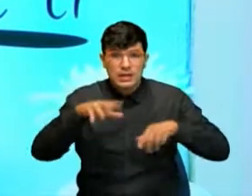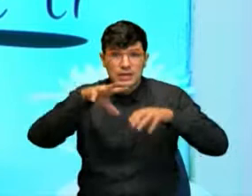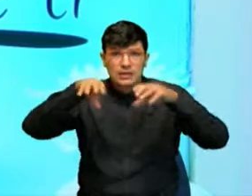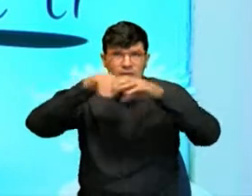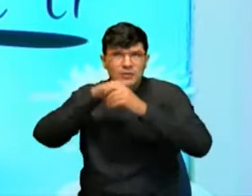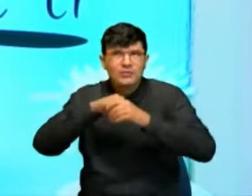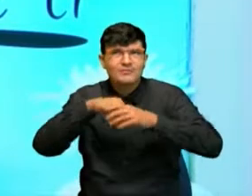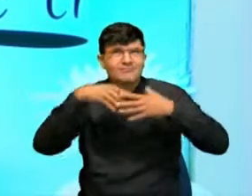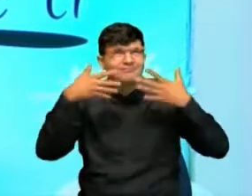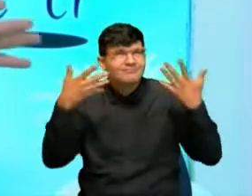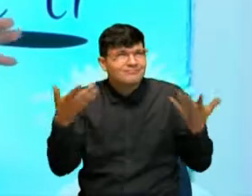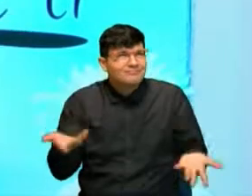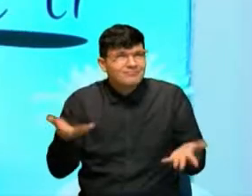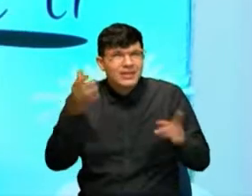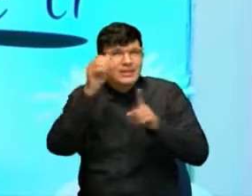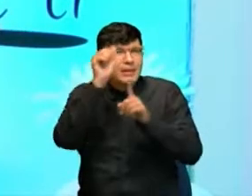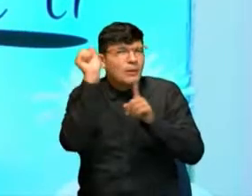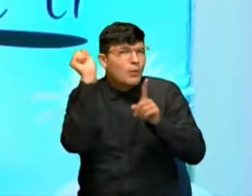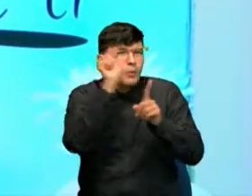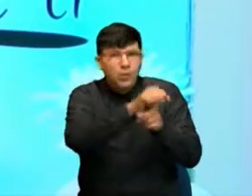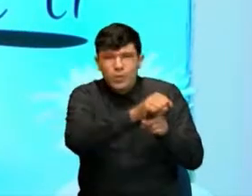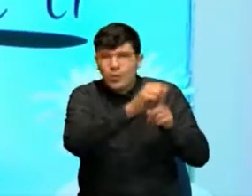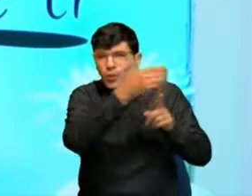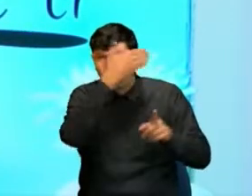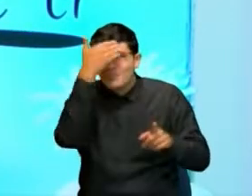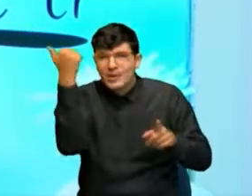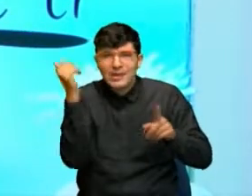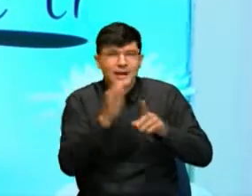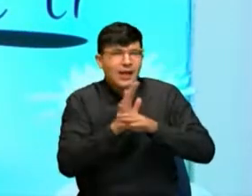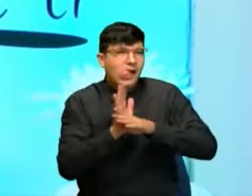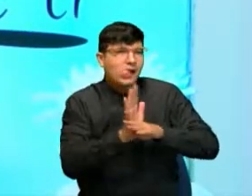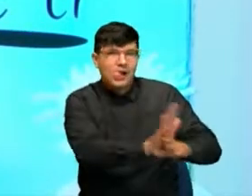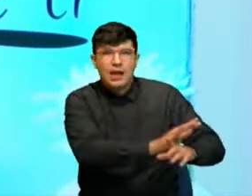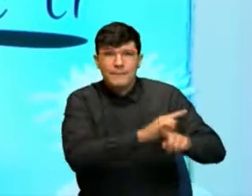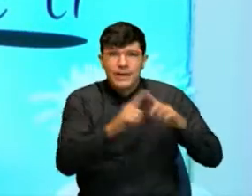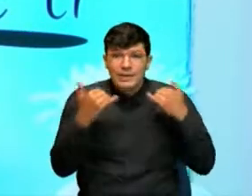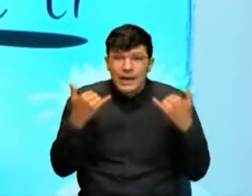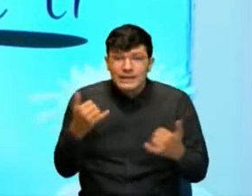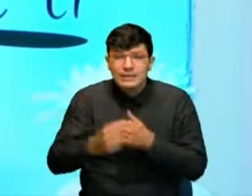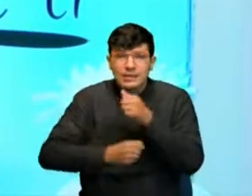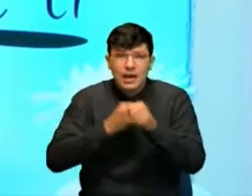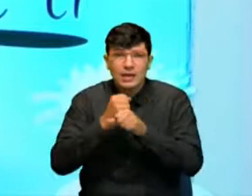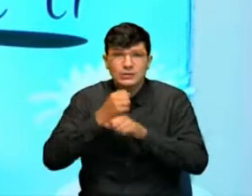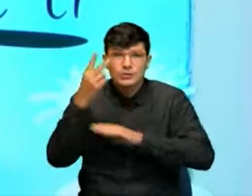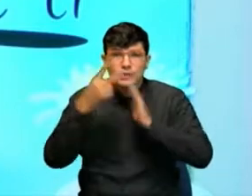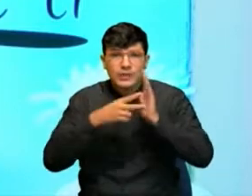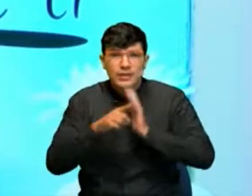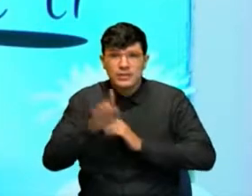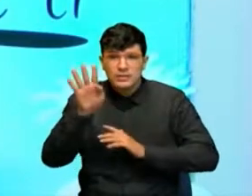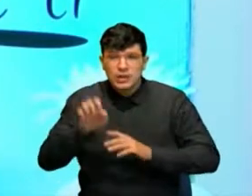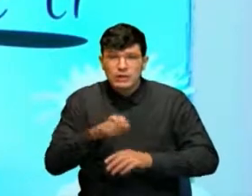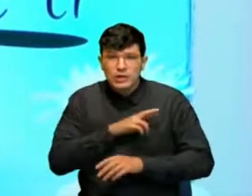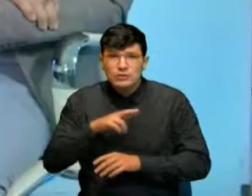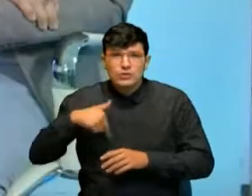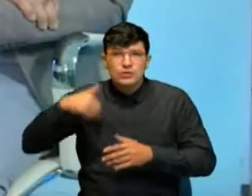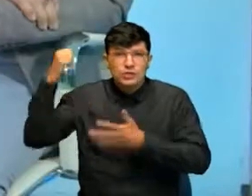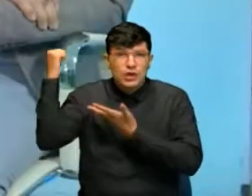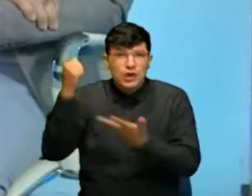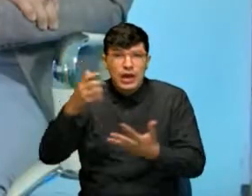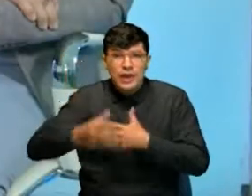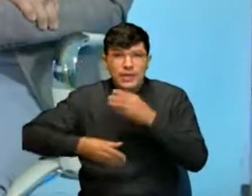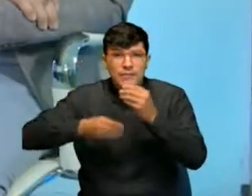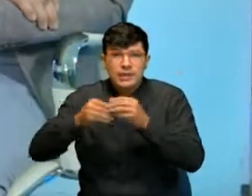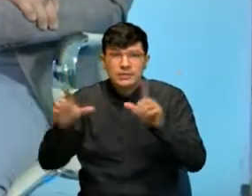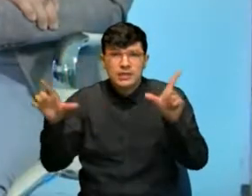estuvieron completamente olvidados y marginados. Nosotros, solo en el año 2019, en lo que va corrido, hemos invertido más en la